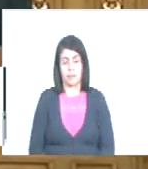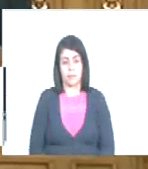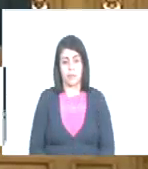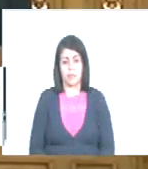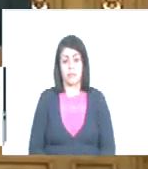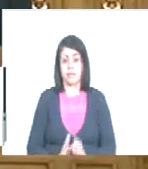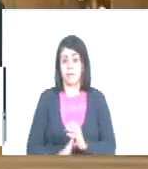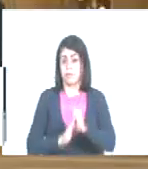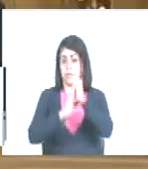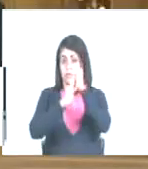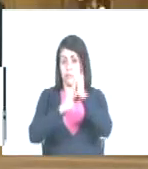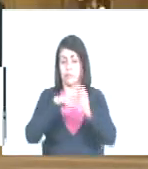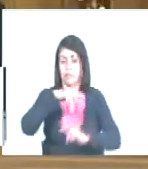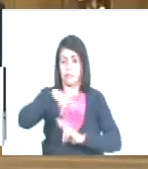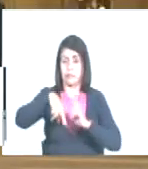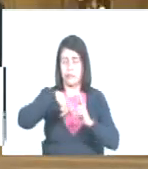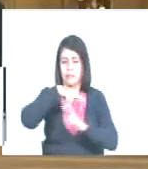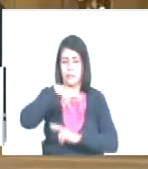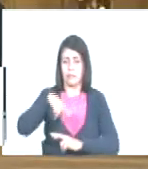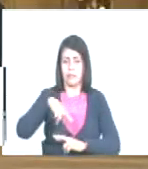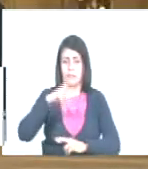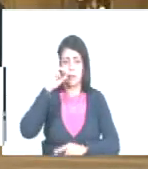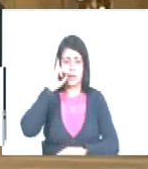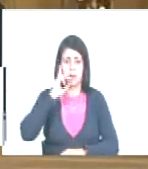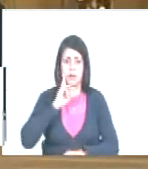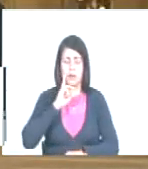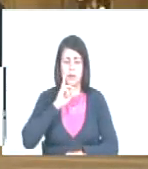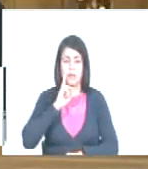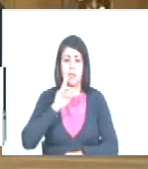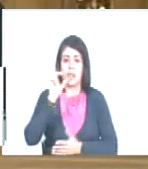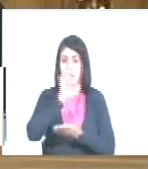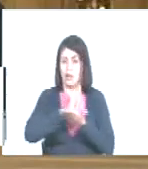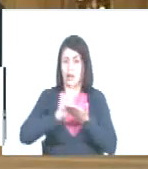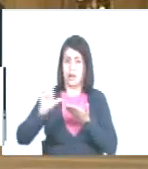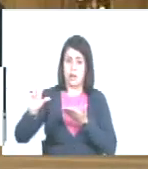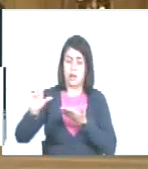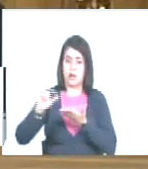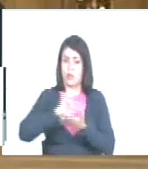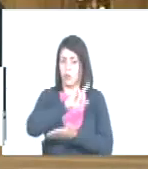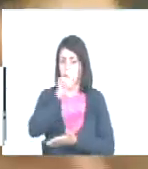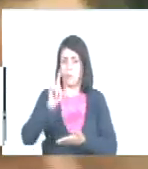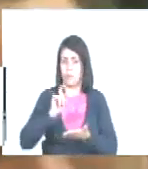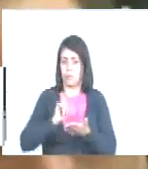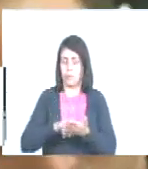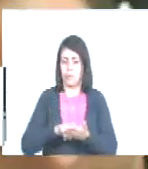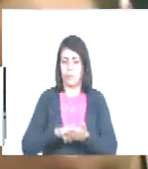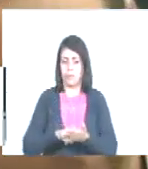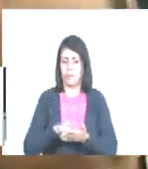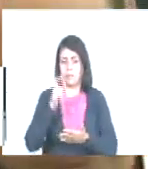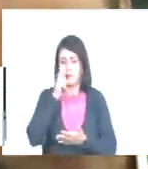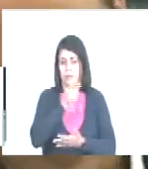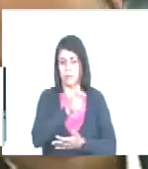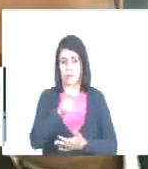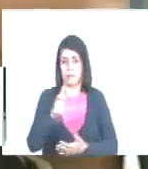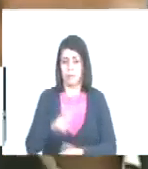del líder de la revolución bolivariana en lealtad absoluta con el